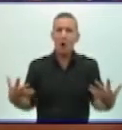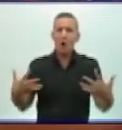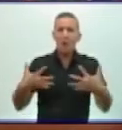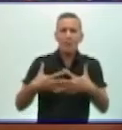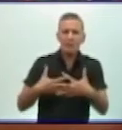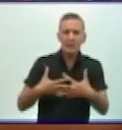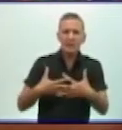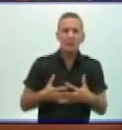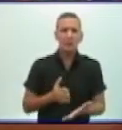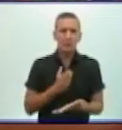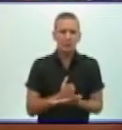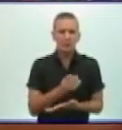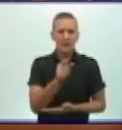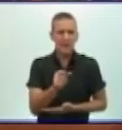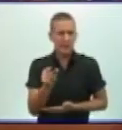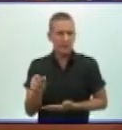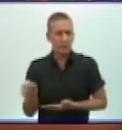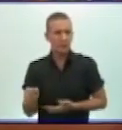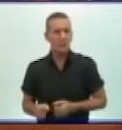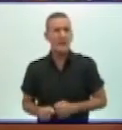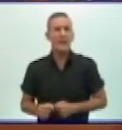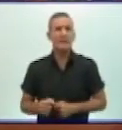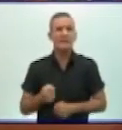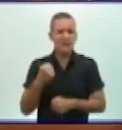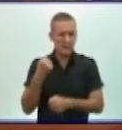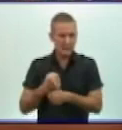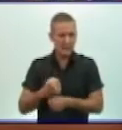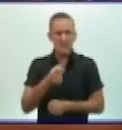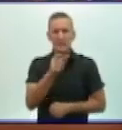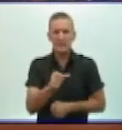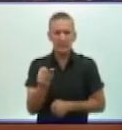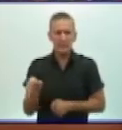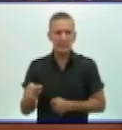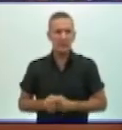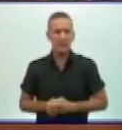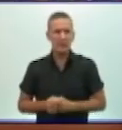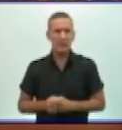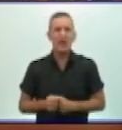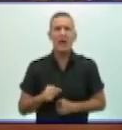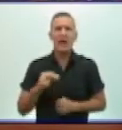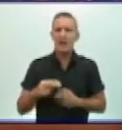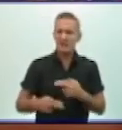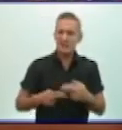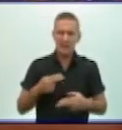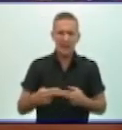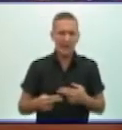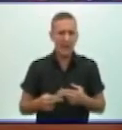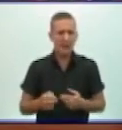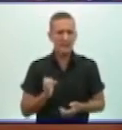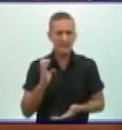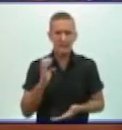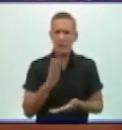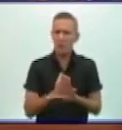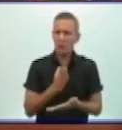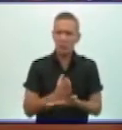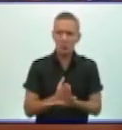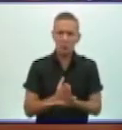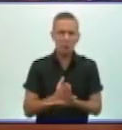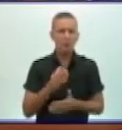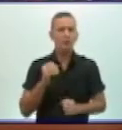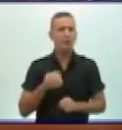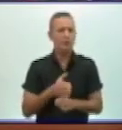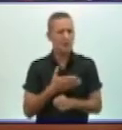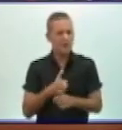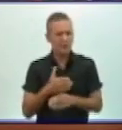obreros. Mella diseñan allí en esa universidad cursos para analfabetos, cursos de primaria, de secundaria